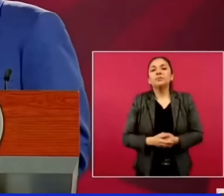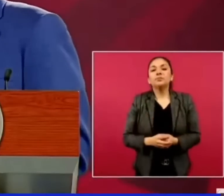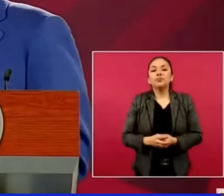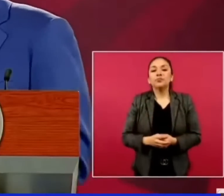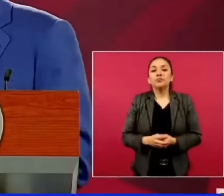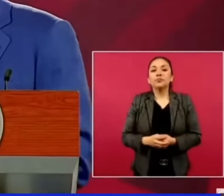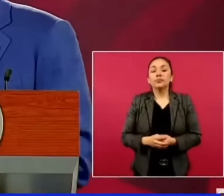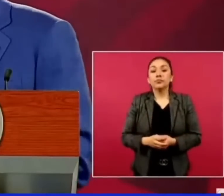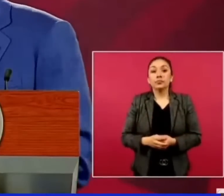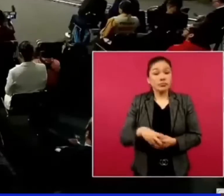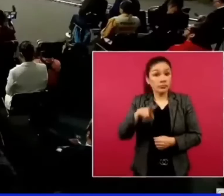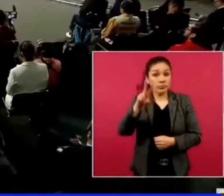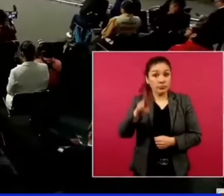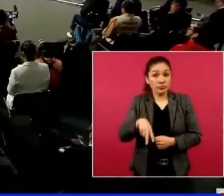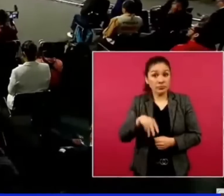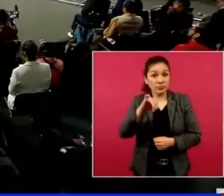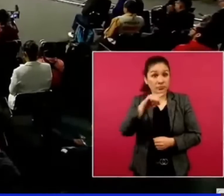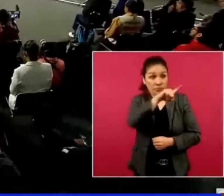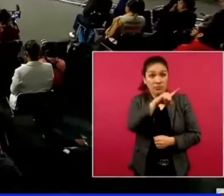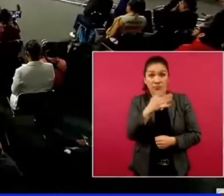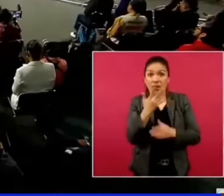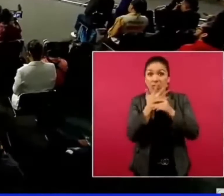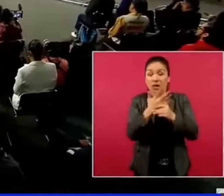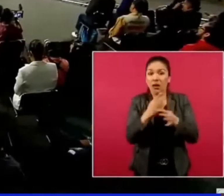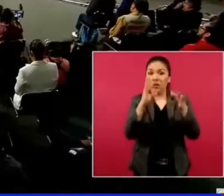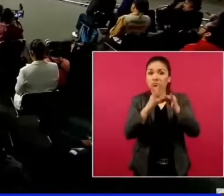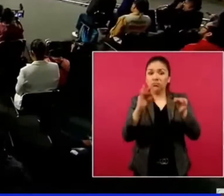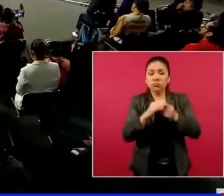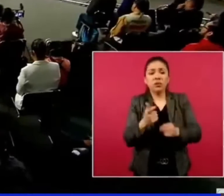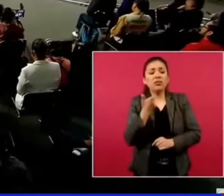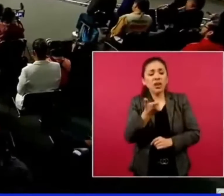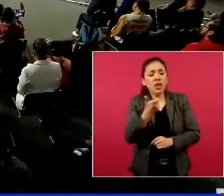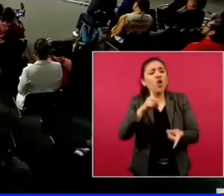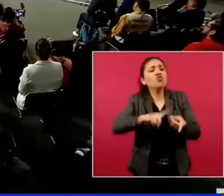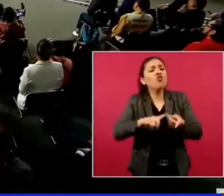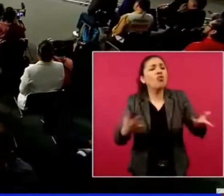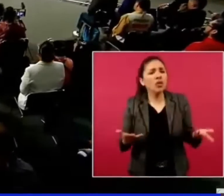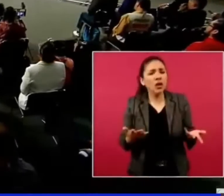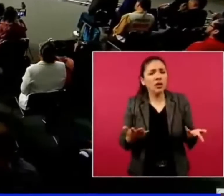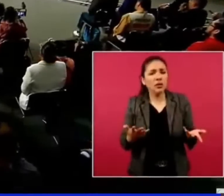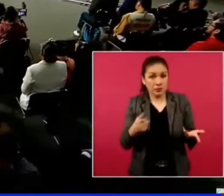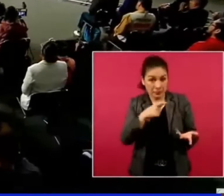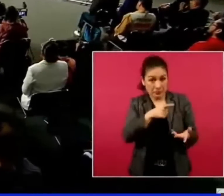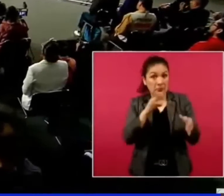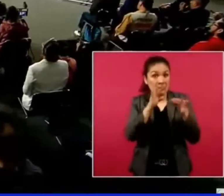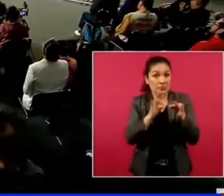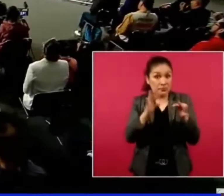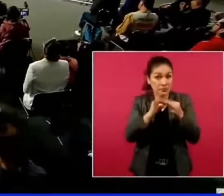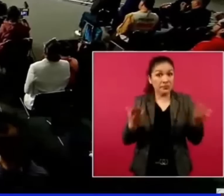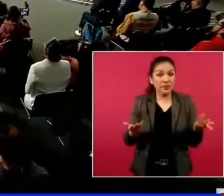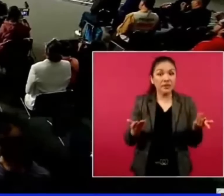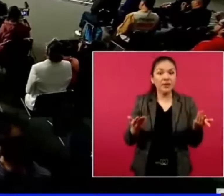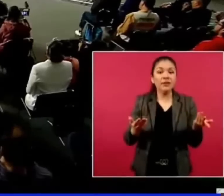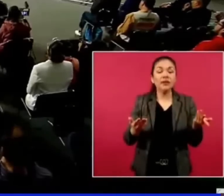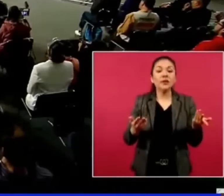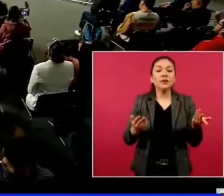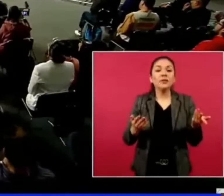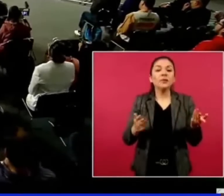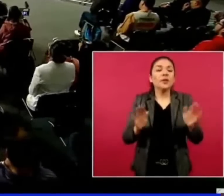así terminó, ¿no? Diciendo, ¿dónde está el dinero? A